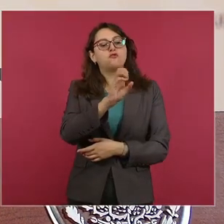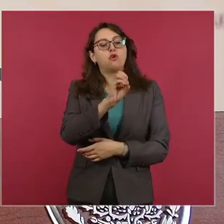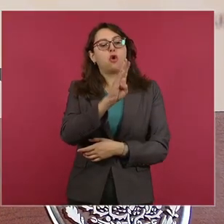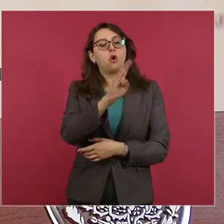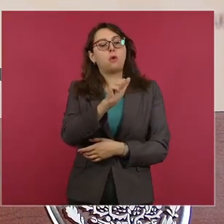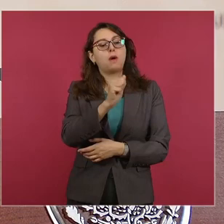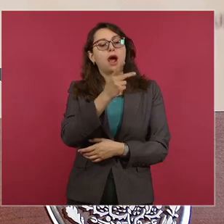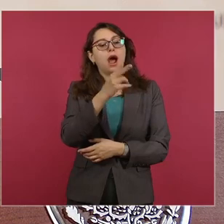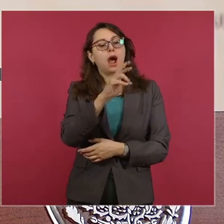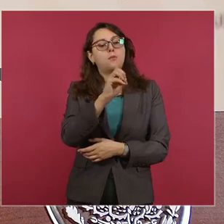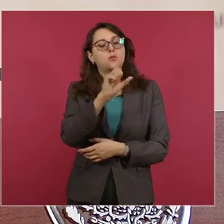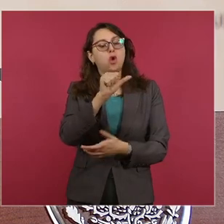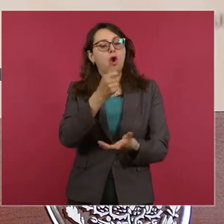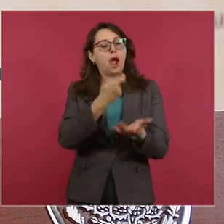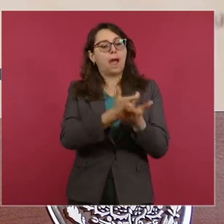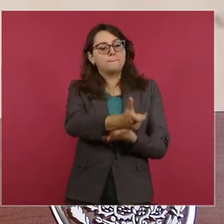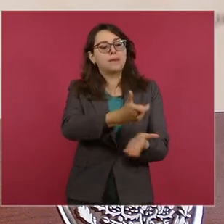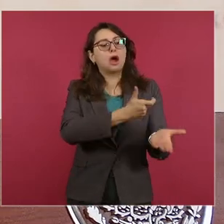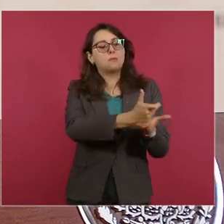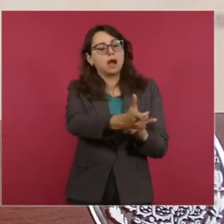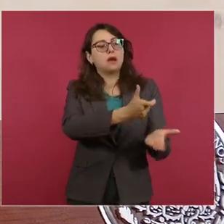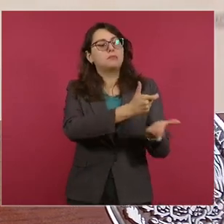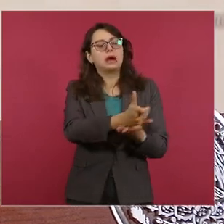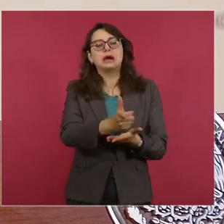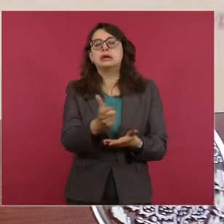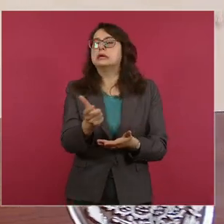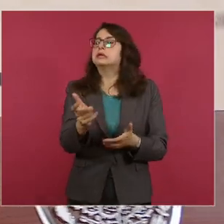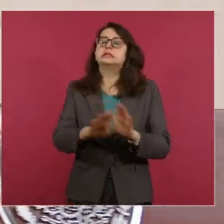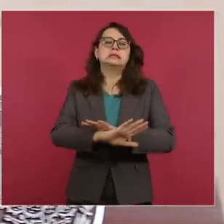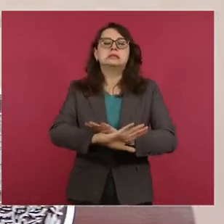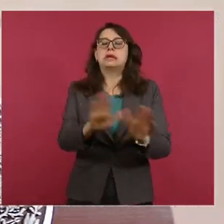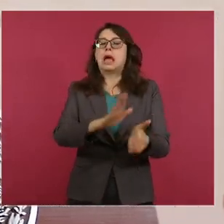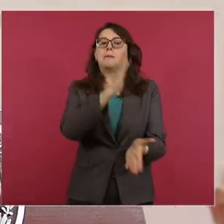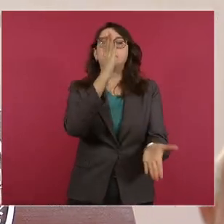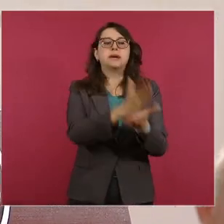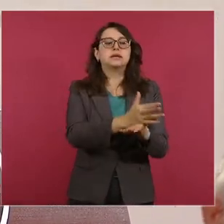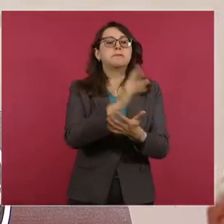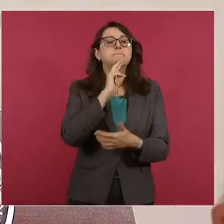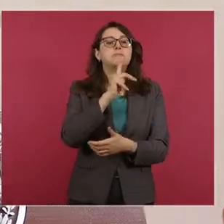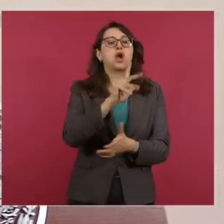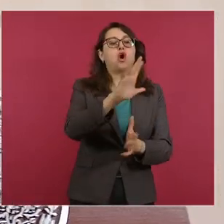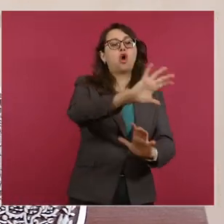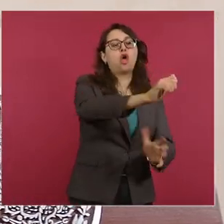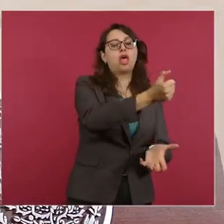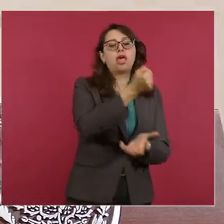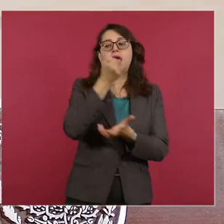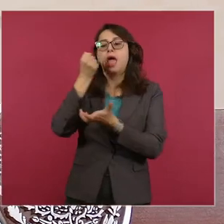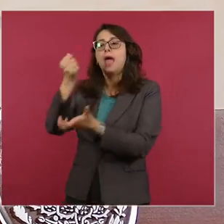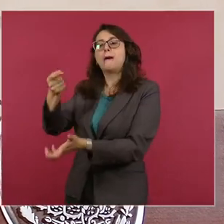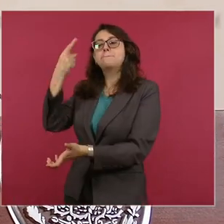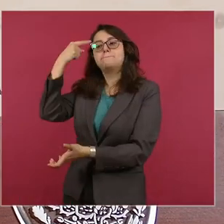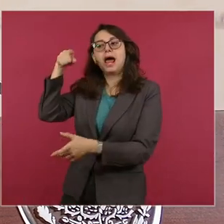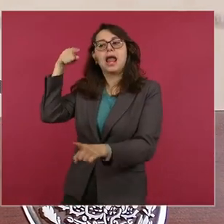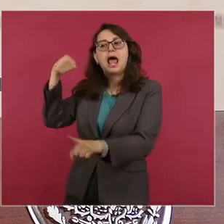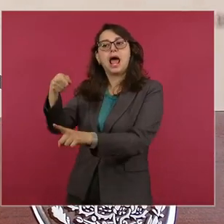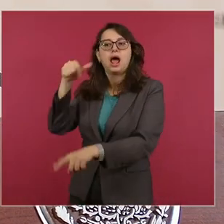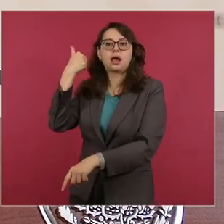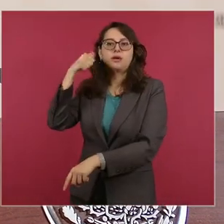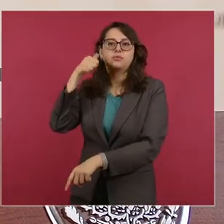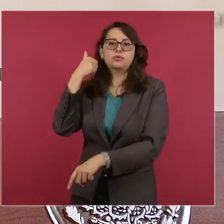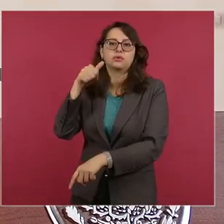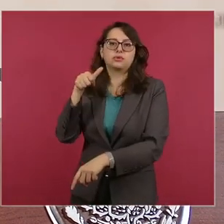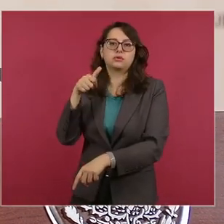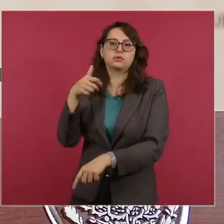de lo más ramplón en la politiquería, en la